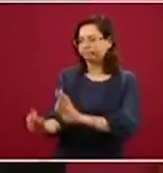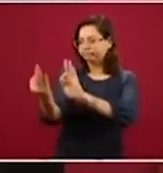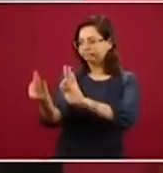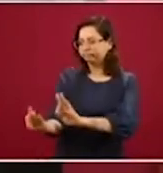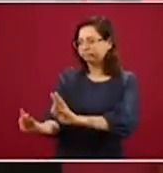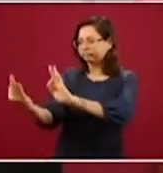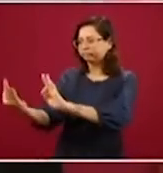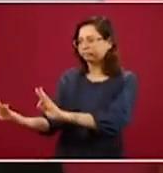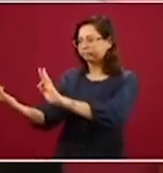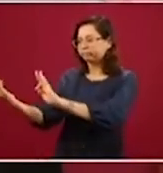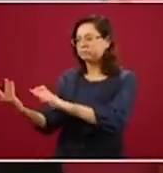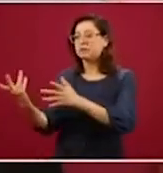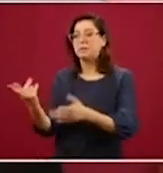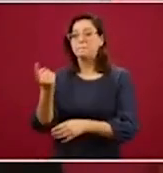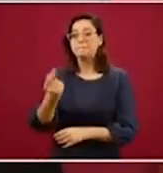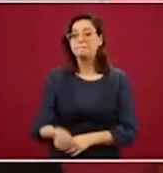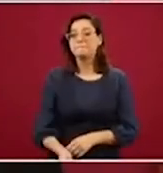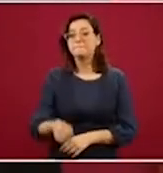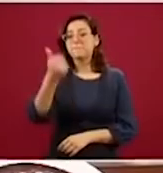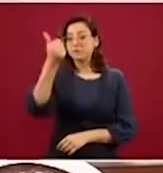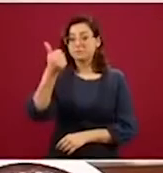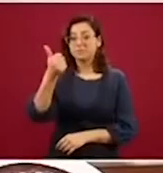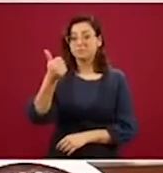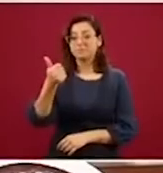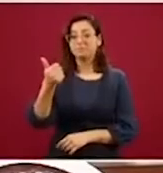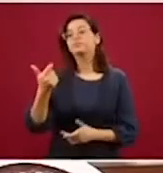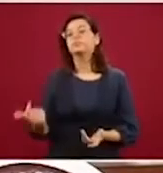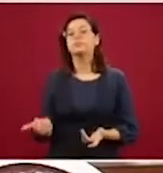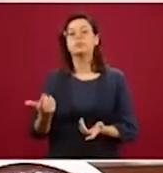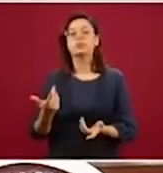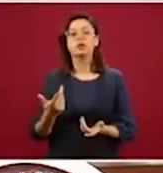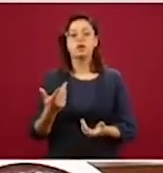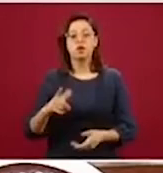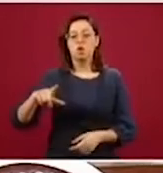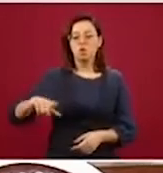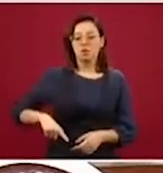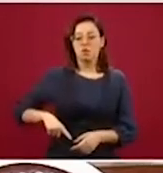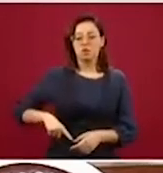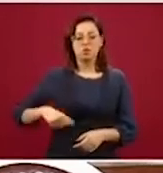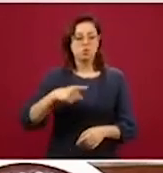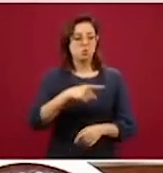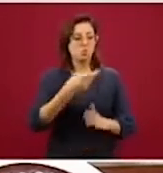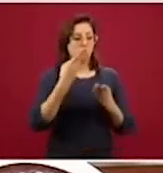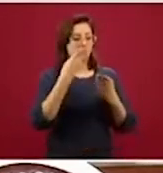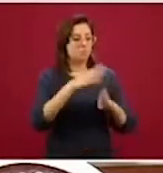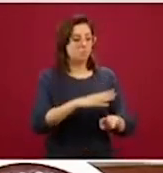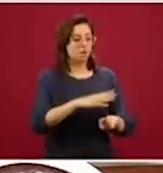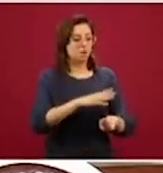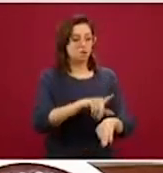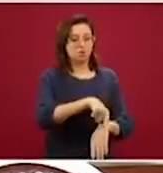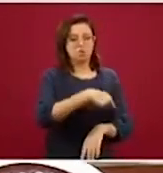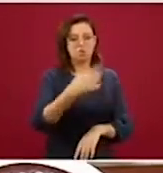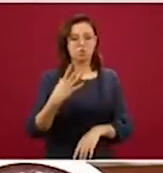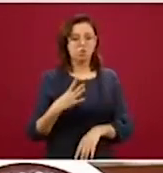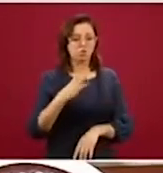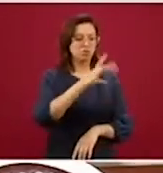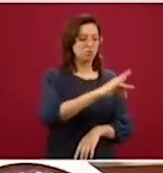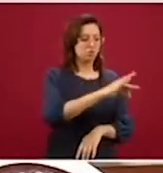coloca estos apoyos de manera directa, sin pasar por bancos, sin pasar por intermediarios financieros, sin pasar por